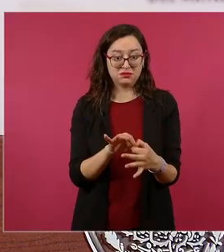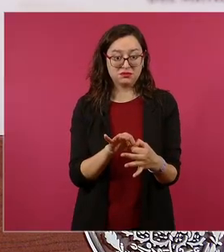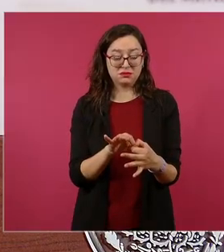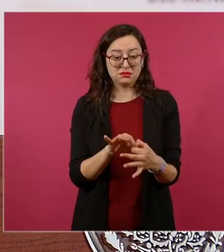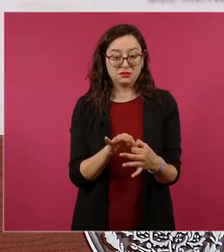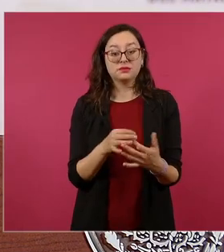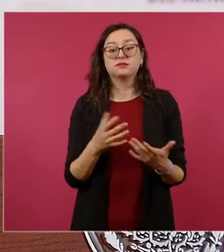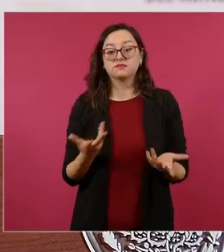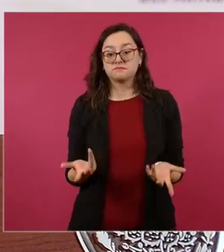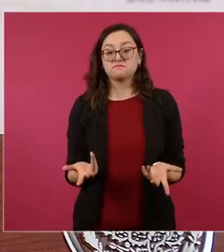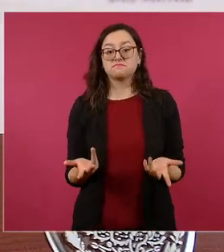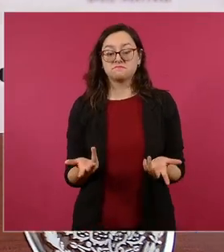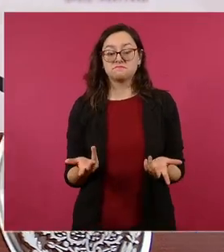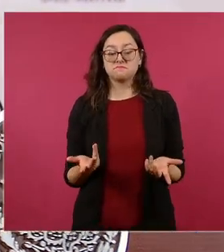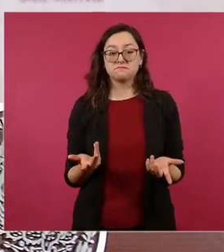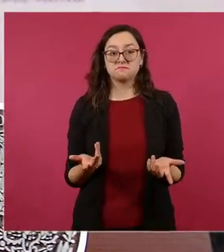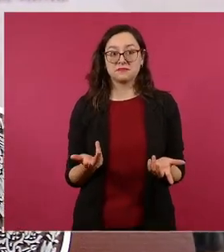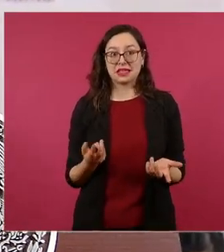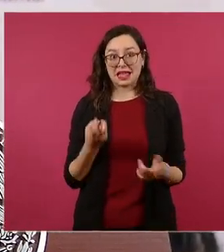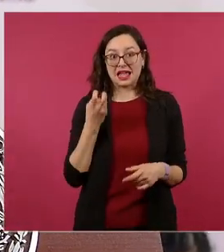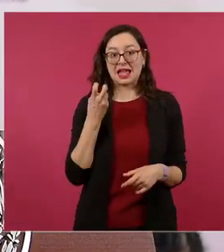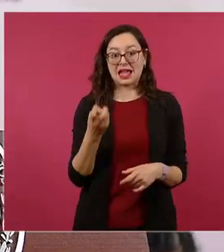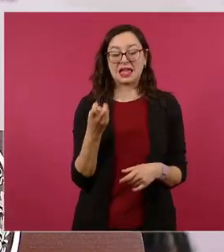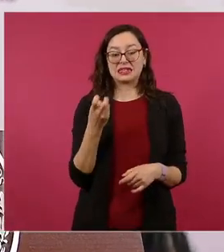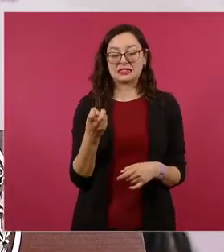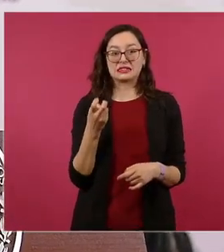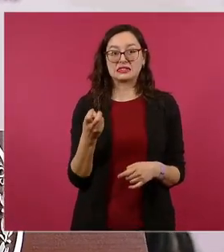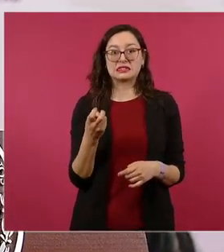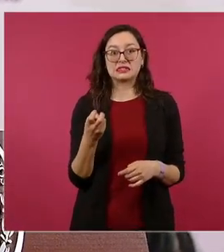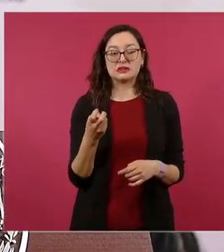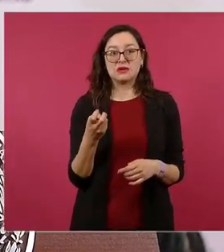Y todo eso fue lo que